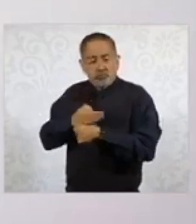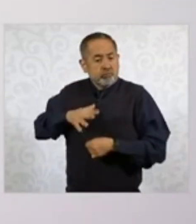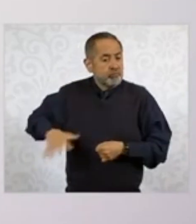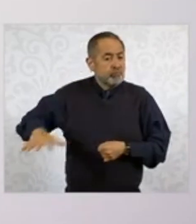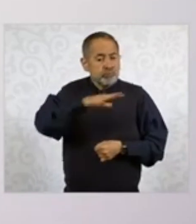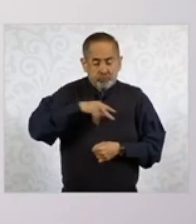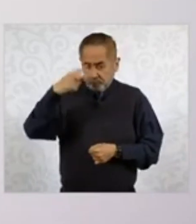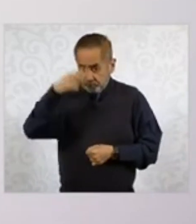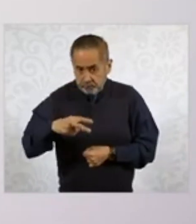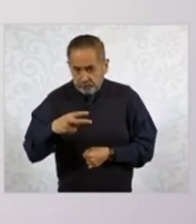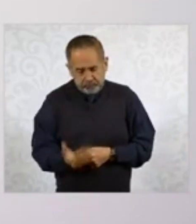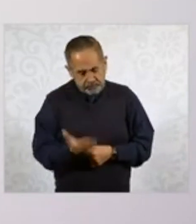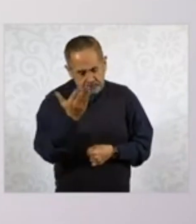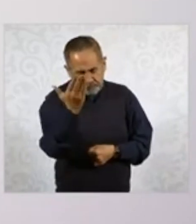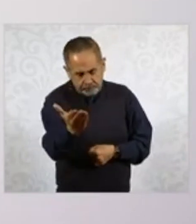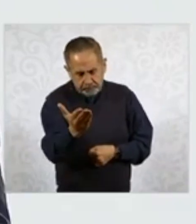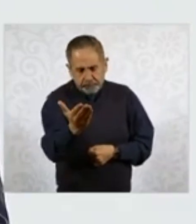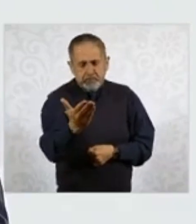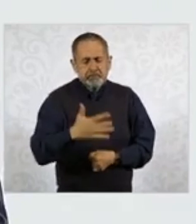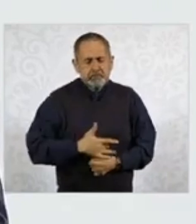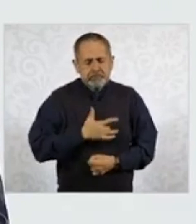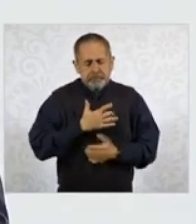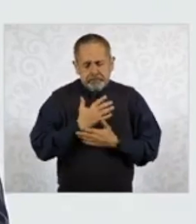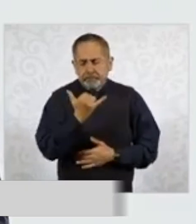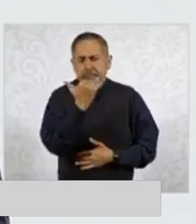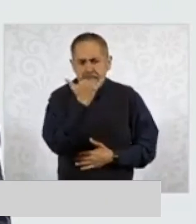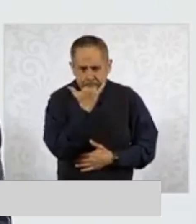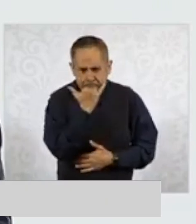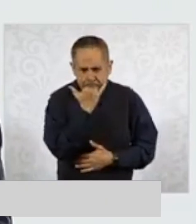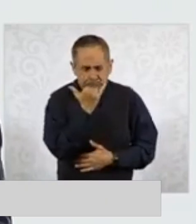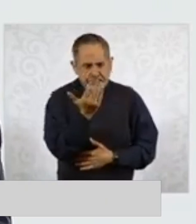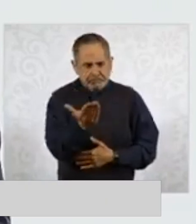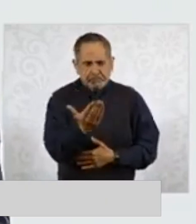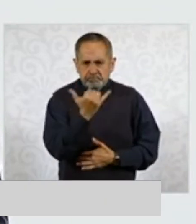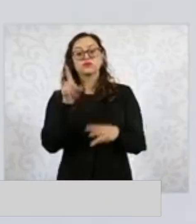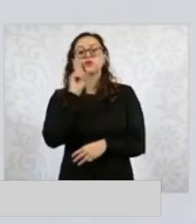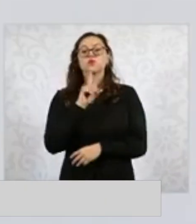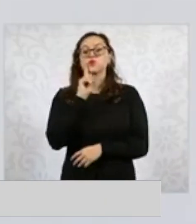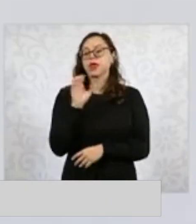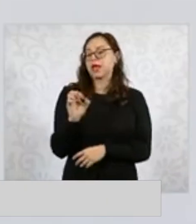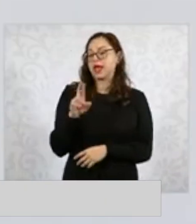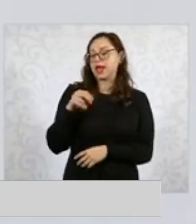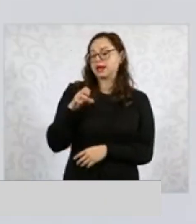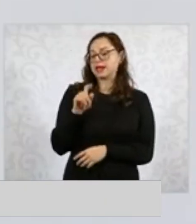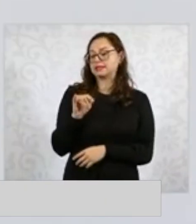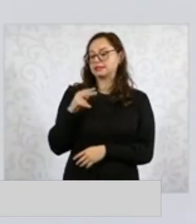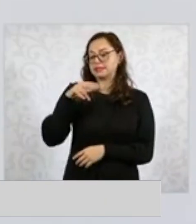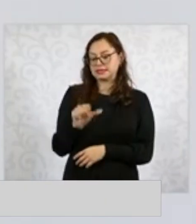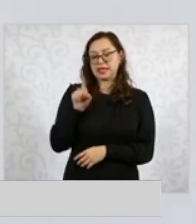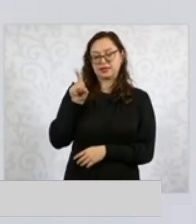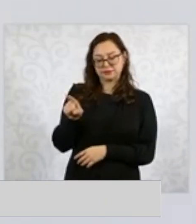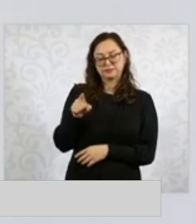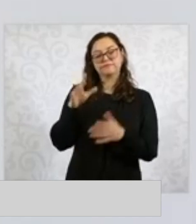tipo, es decir, no reprimir a la población por medio del uso de la violencia. La presidenta Claudia Shema me informó que el